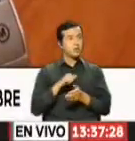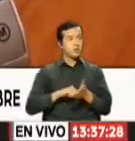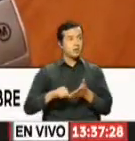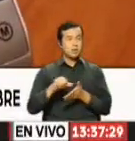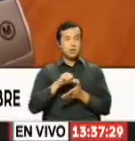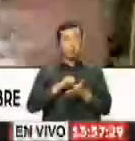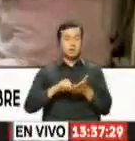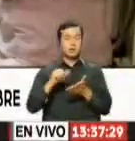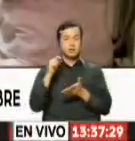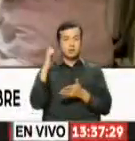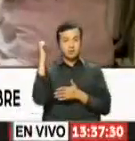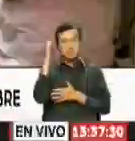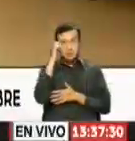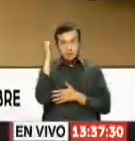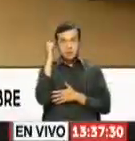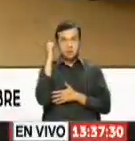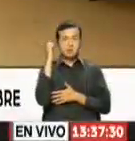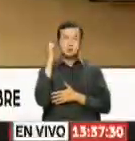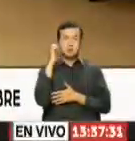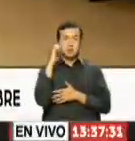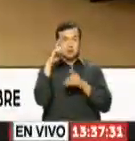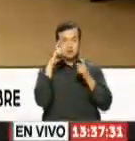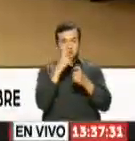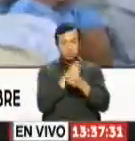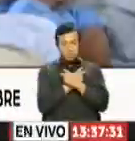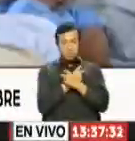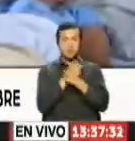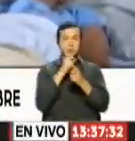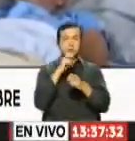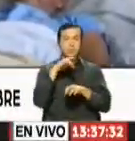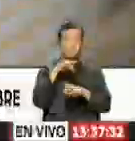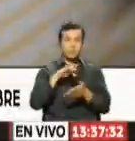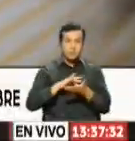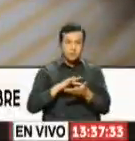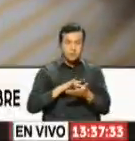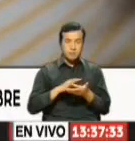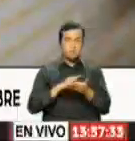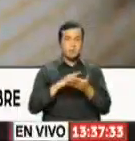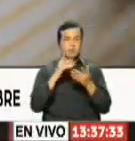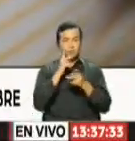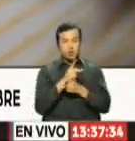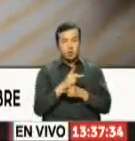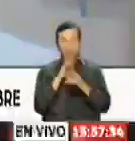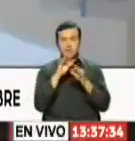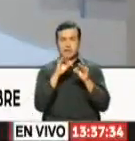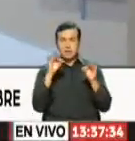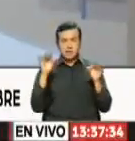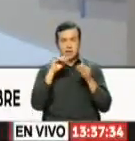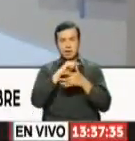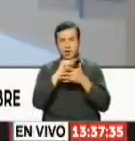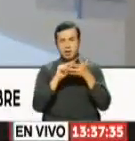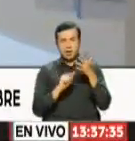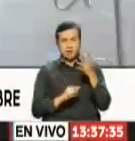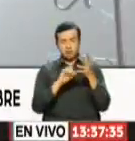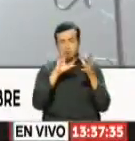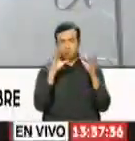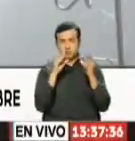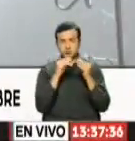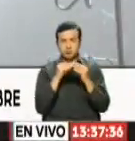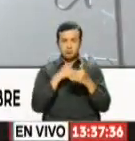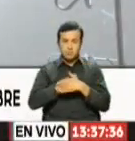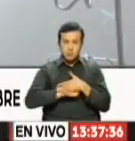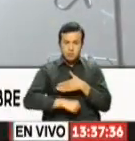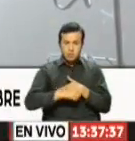emergencia, laboratorio, rayos X, farmacia, consulta externa, gastroenterología, cuidados intensivos, esterilización,